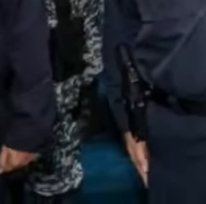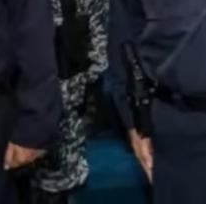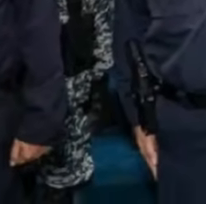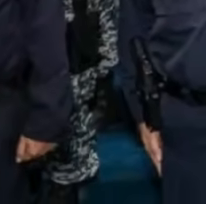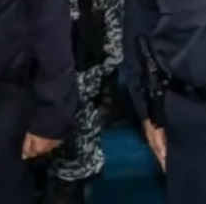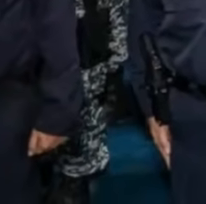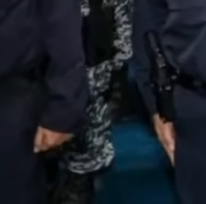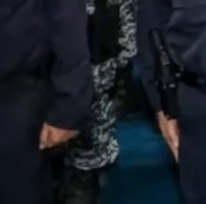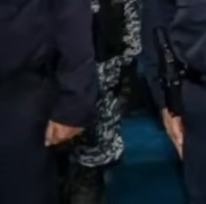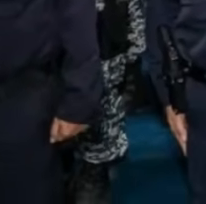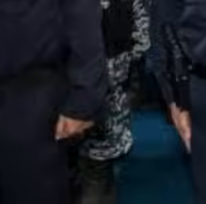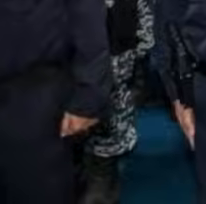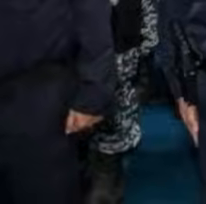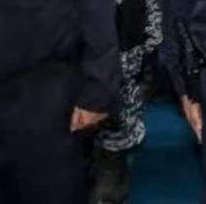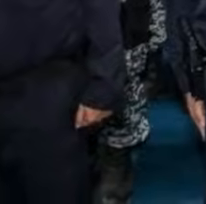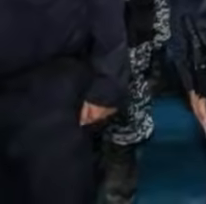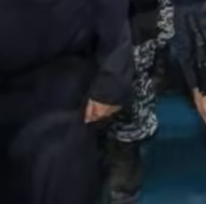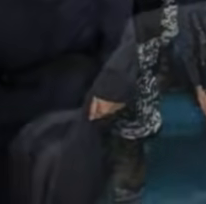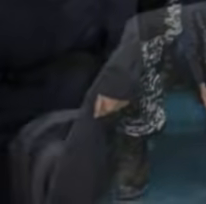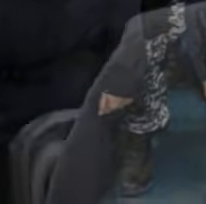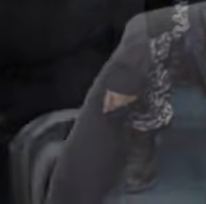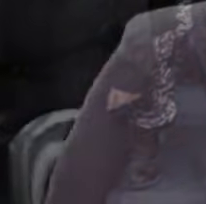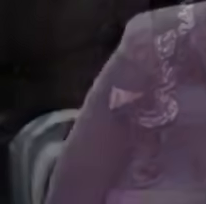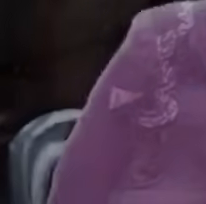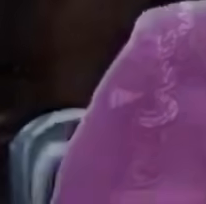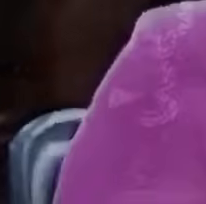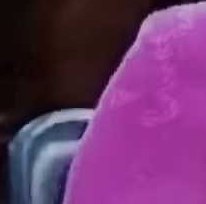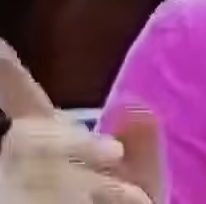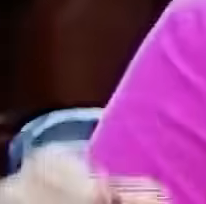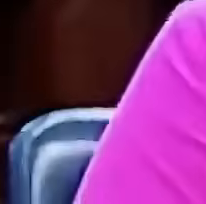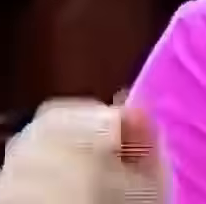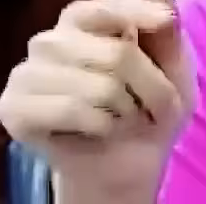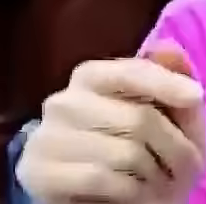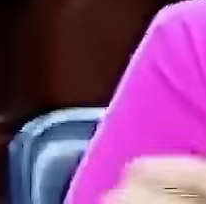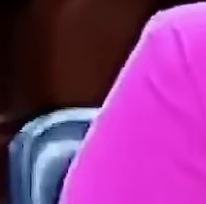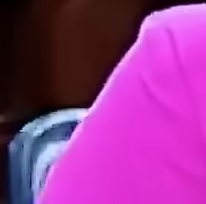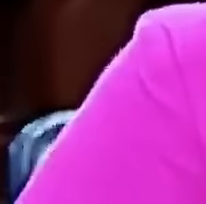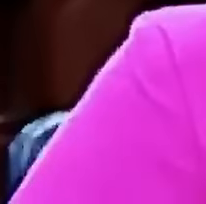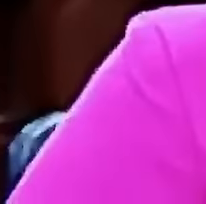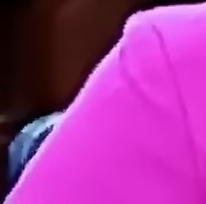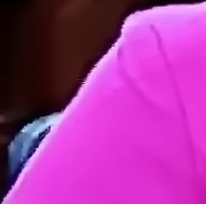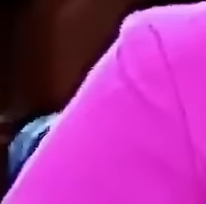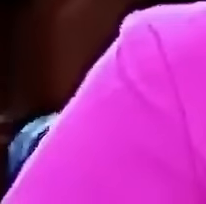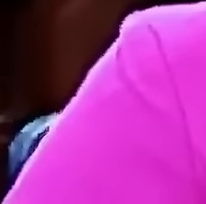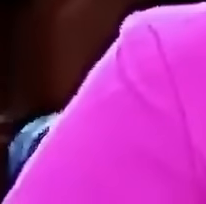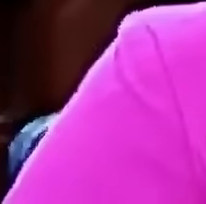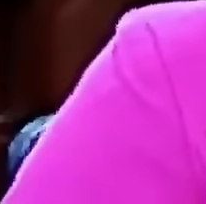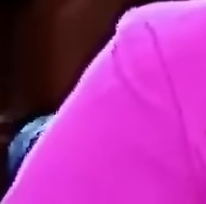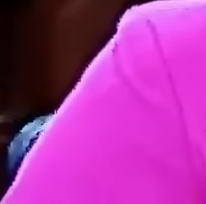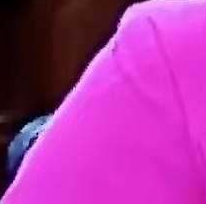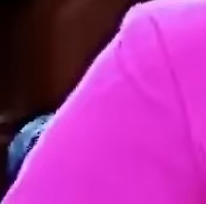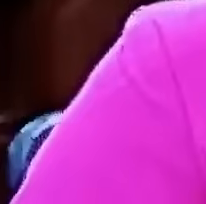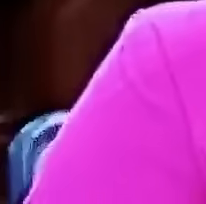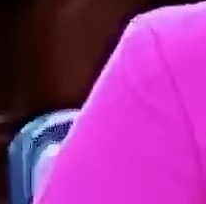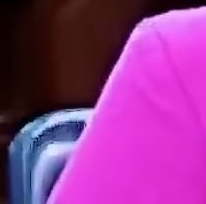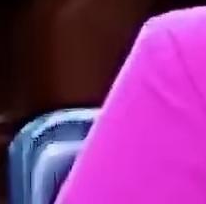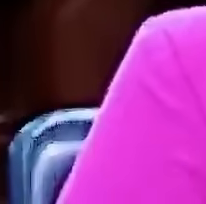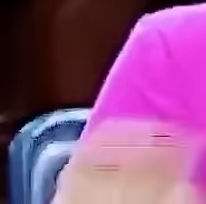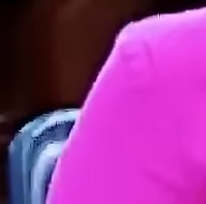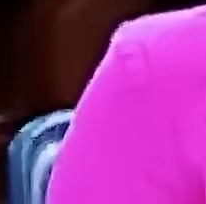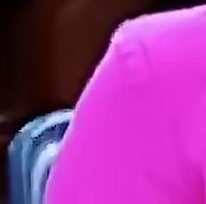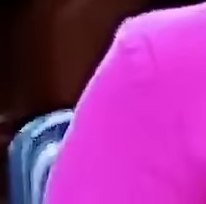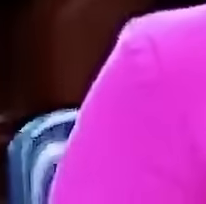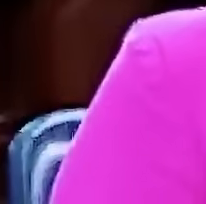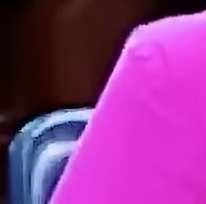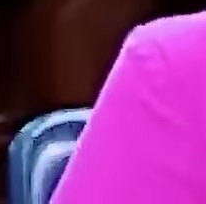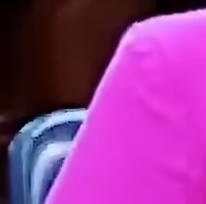y militares que han sido clave para ello. A lo que vamos es que, a pesar de todo lo mencionado anteriormente, la diputada